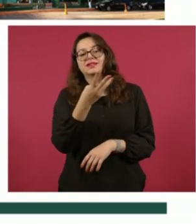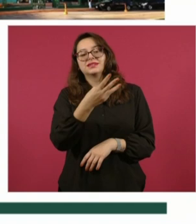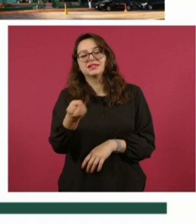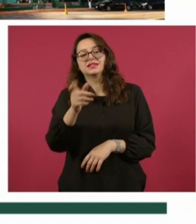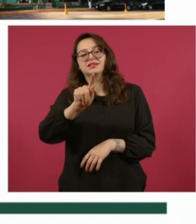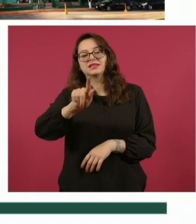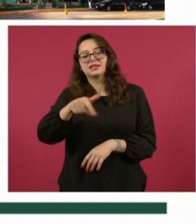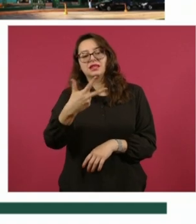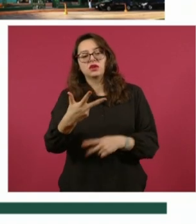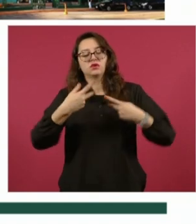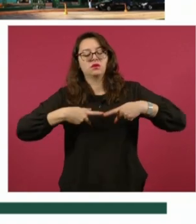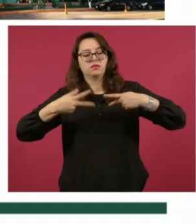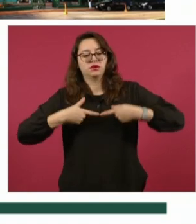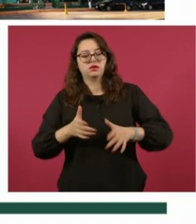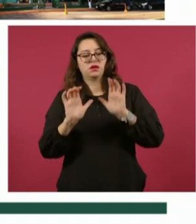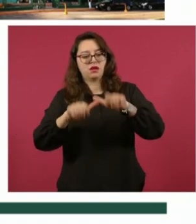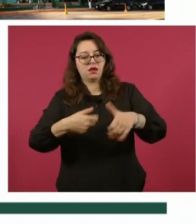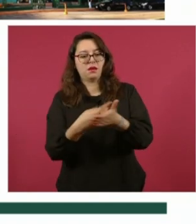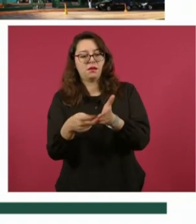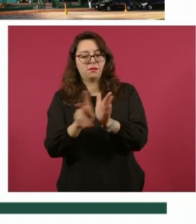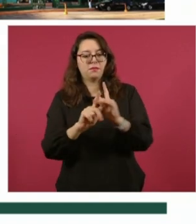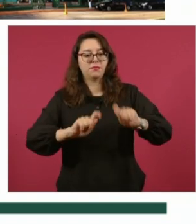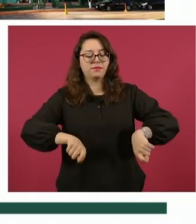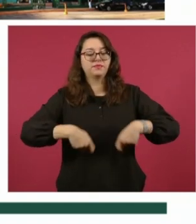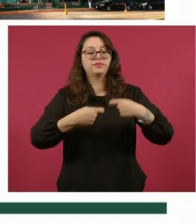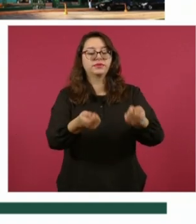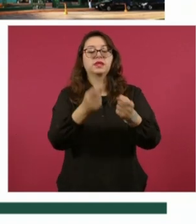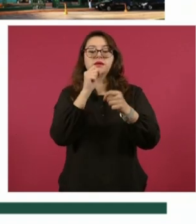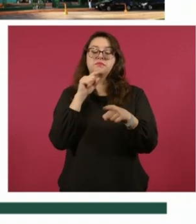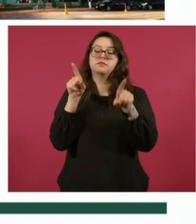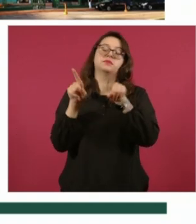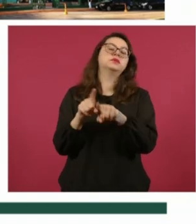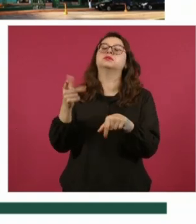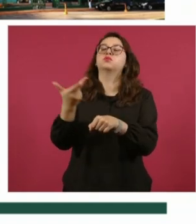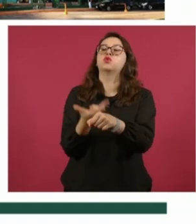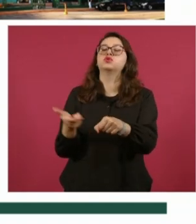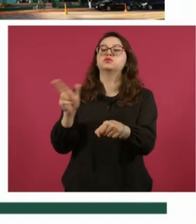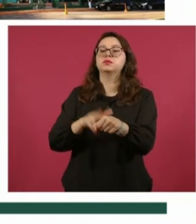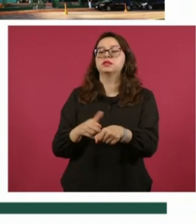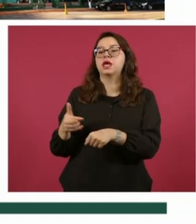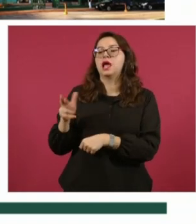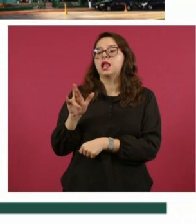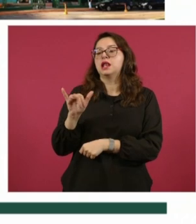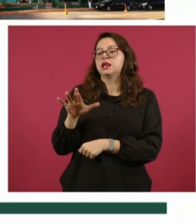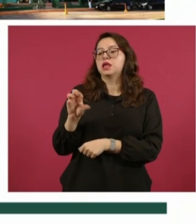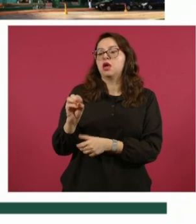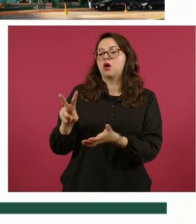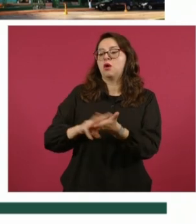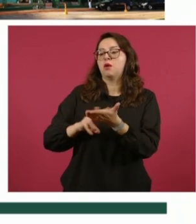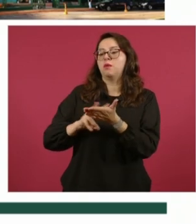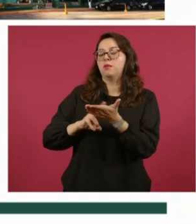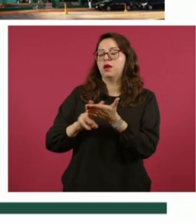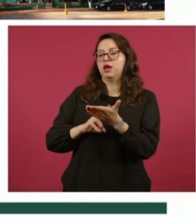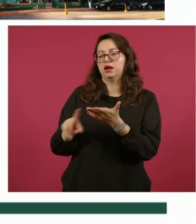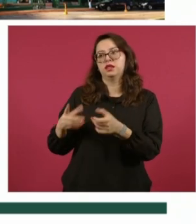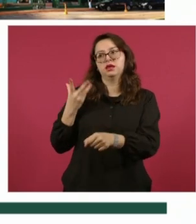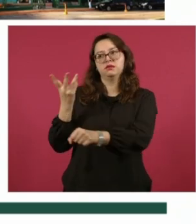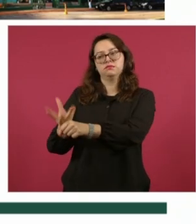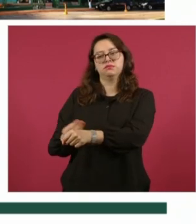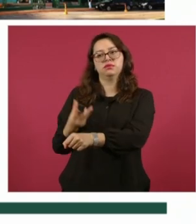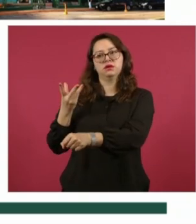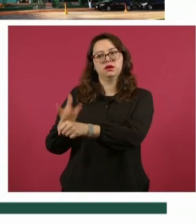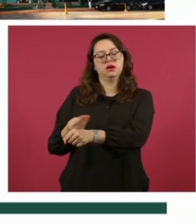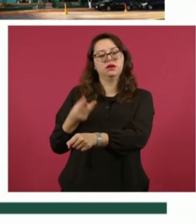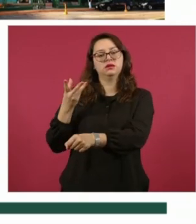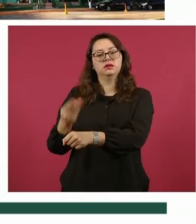en este mes de enero los trabajos en el Hospital de Río Verde, que tiene un módulo que estaba abandonado y que se tiene que echar a andar.